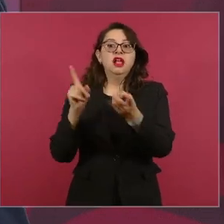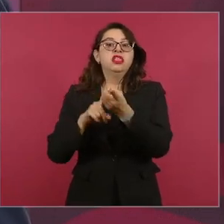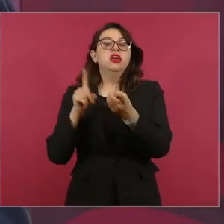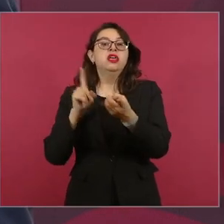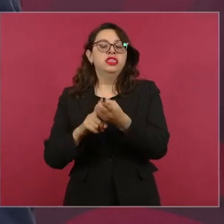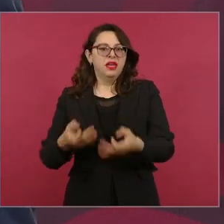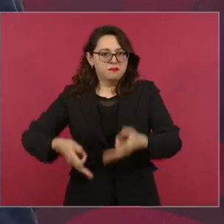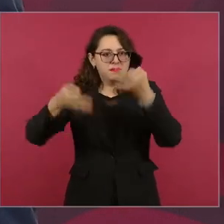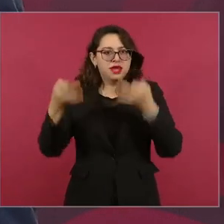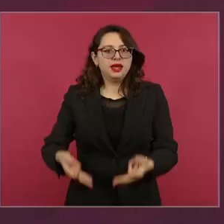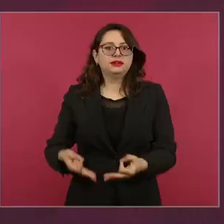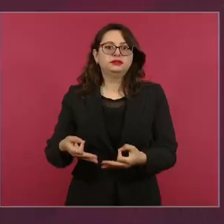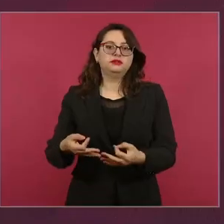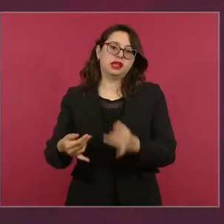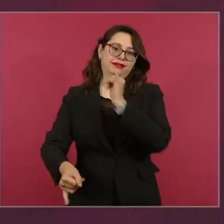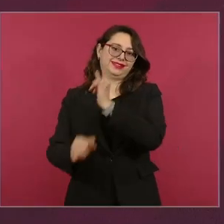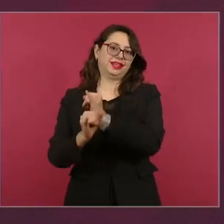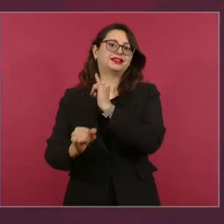mañanera,